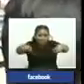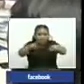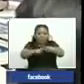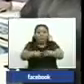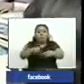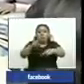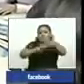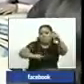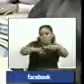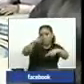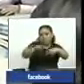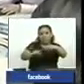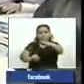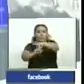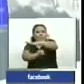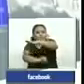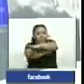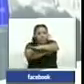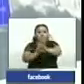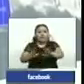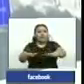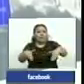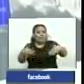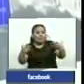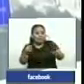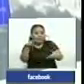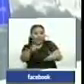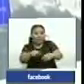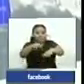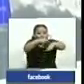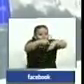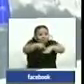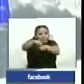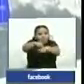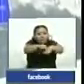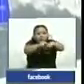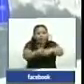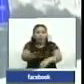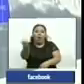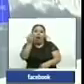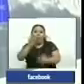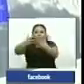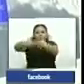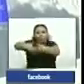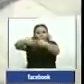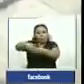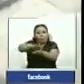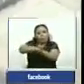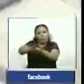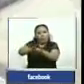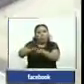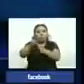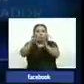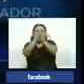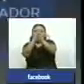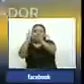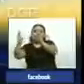construcción de un muelle en el Puerto de la Libertad como parte del proyecto SubCity, potabilización del agua y una biblioteca.